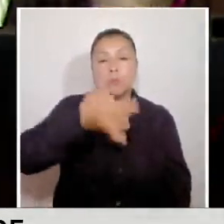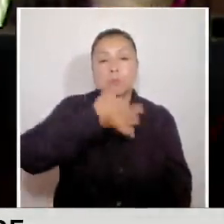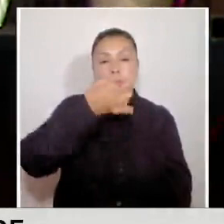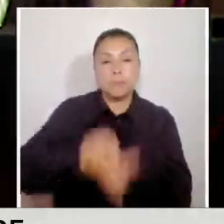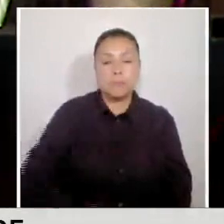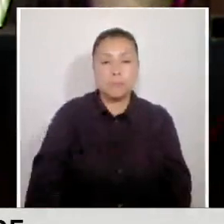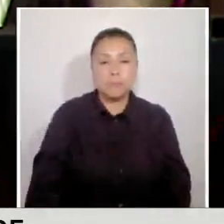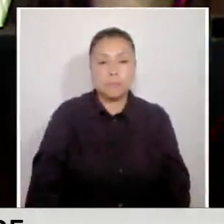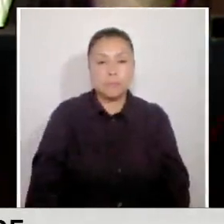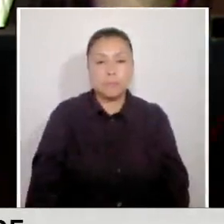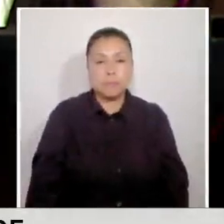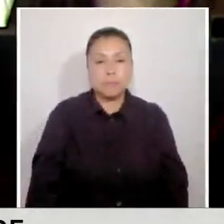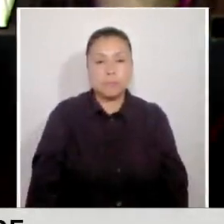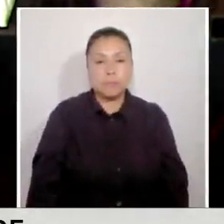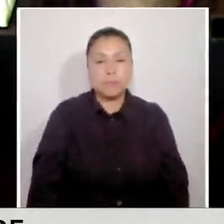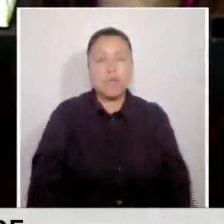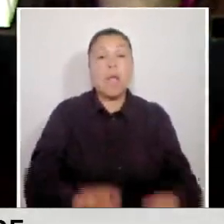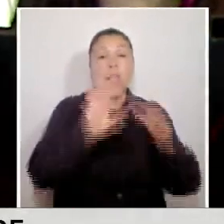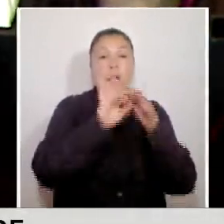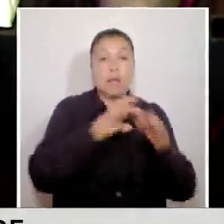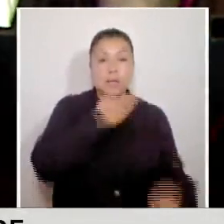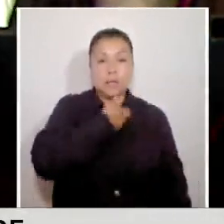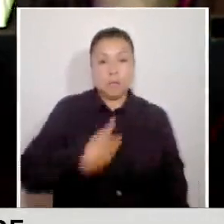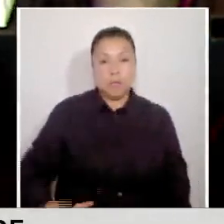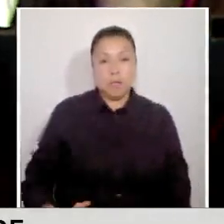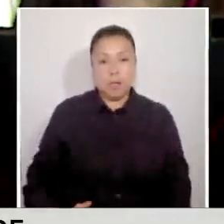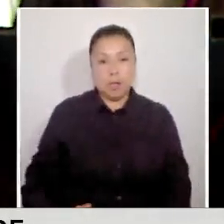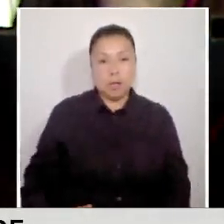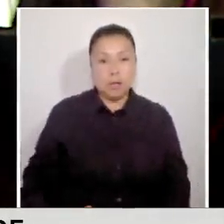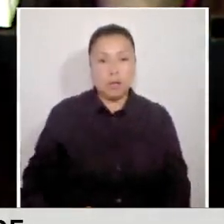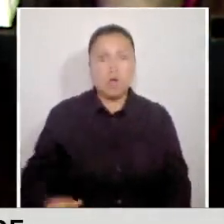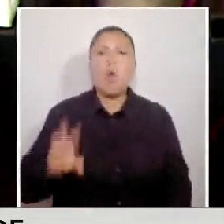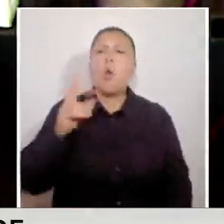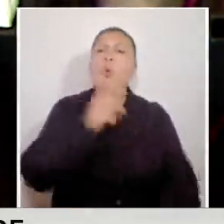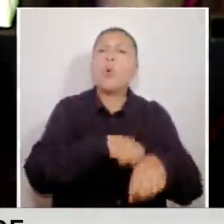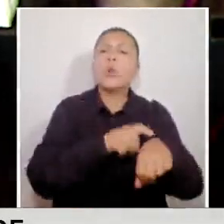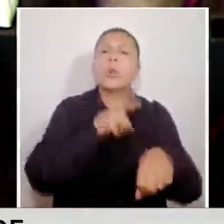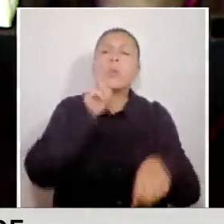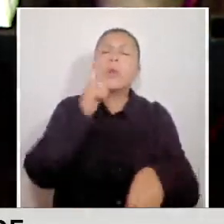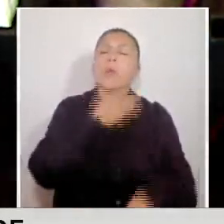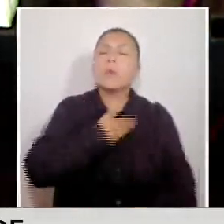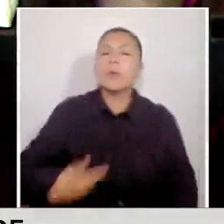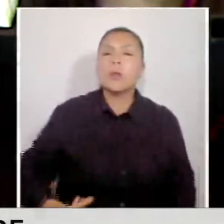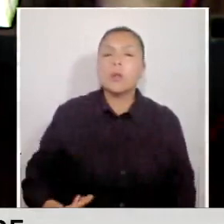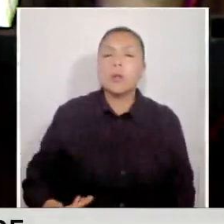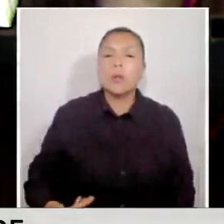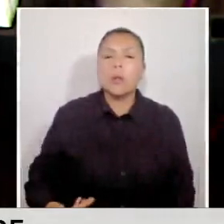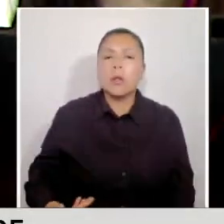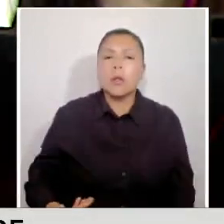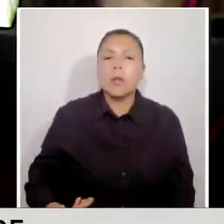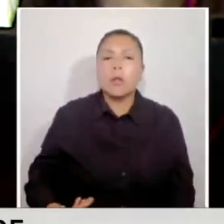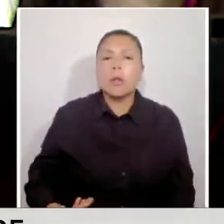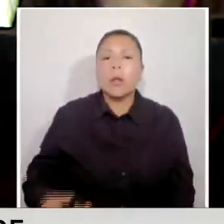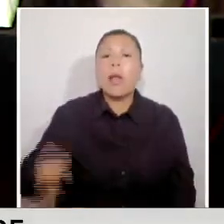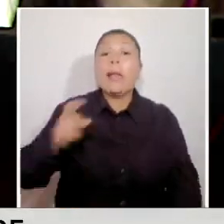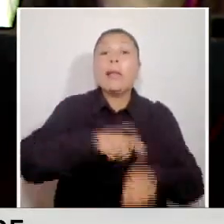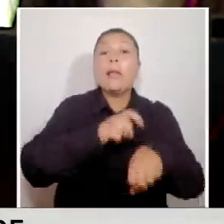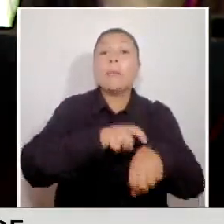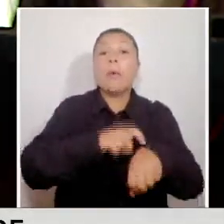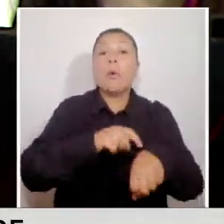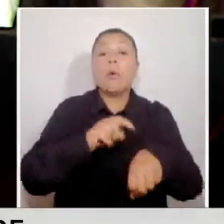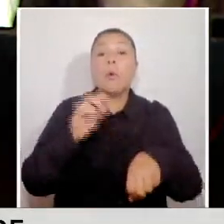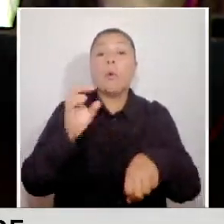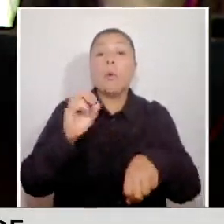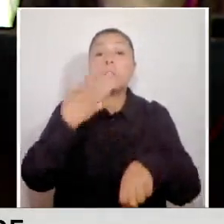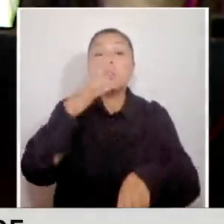palabra gracias presidente Cuánto tiempo tengo presidente tiempo minutos 5